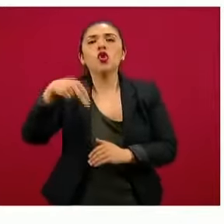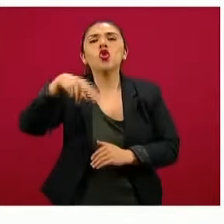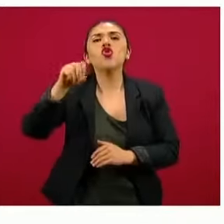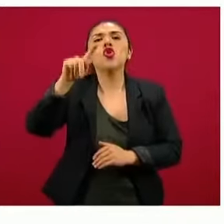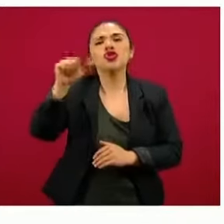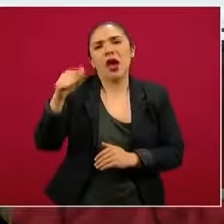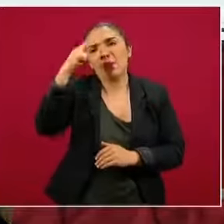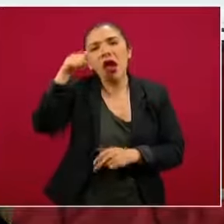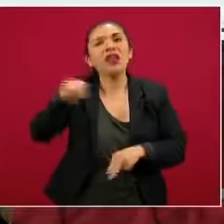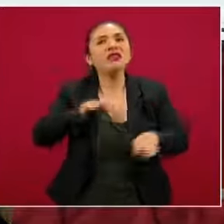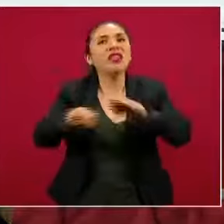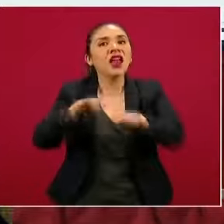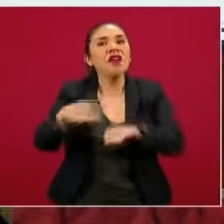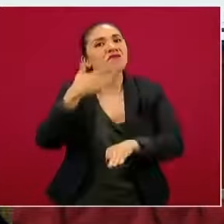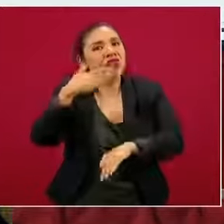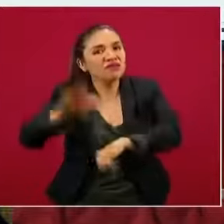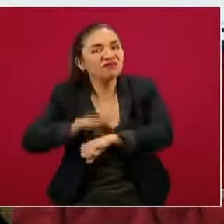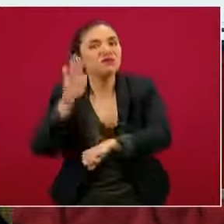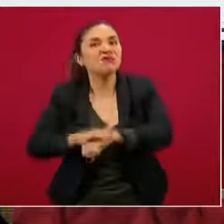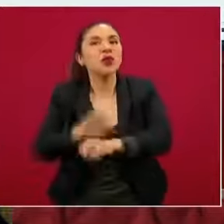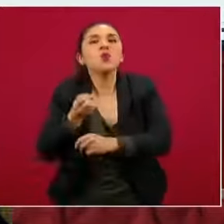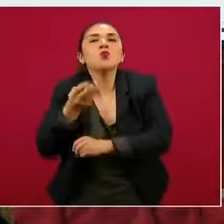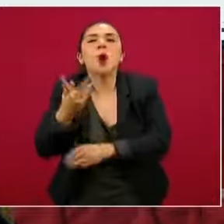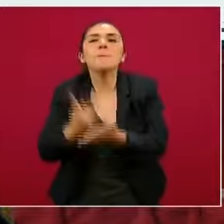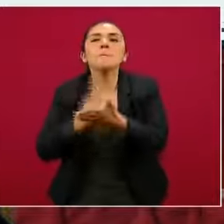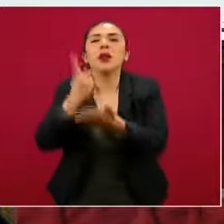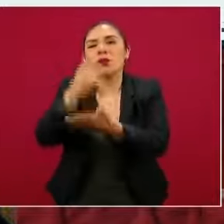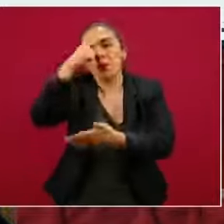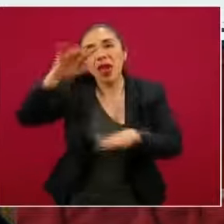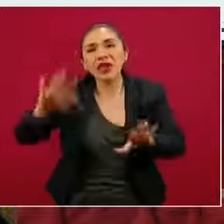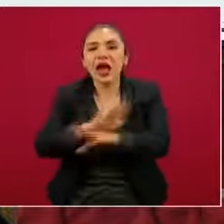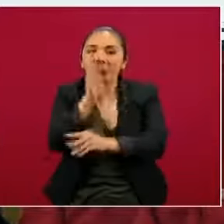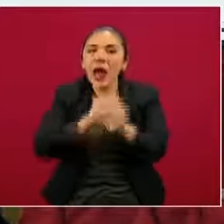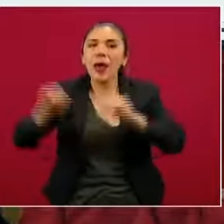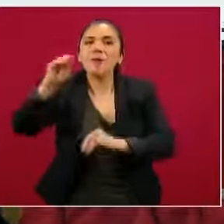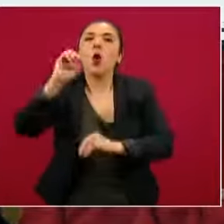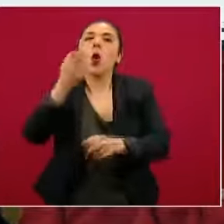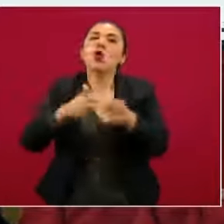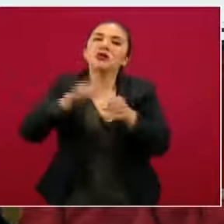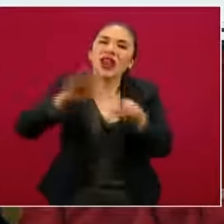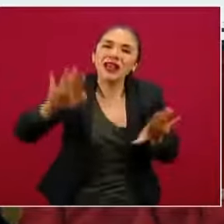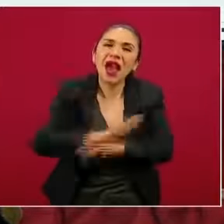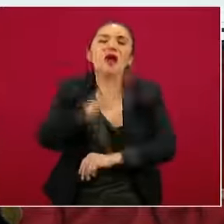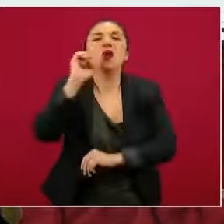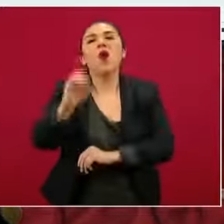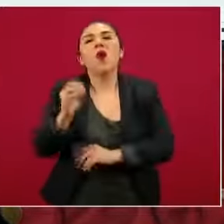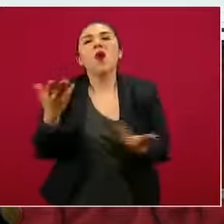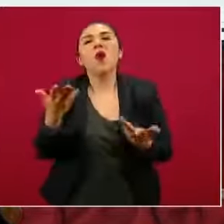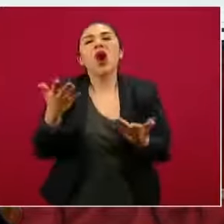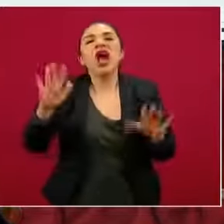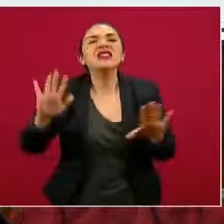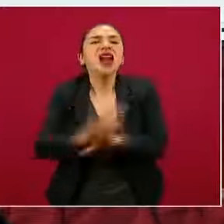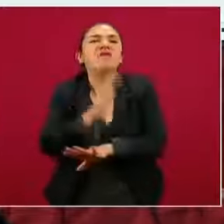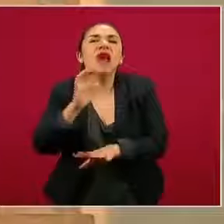mérito, que son estímulos para quienes cambian de servicio, cambian de hospital o incluso a veces hasta cambian de estado, lo